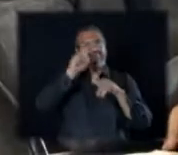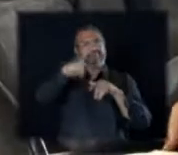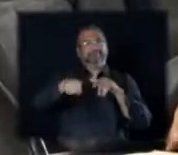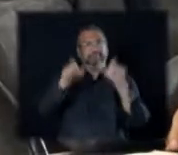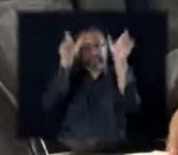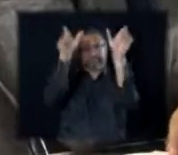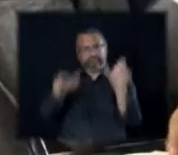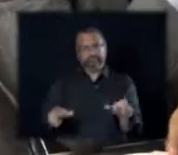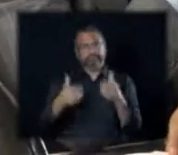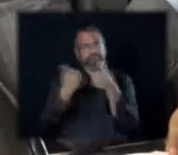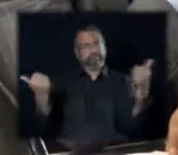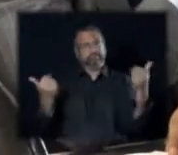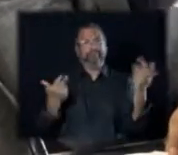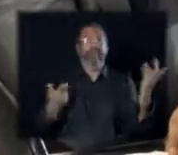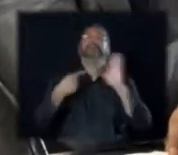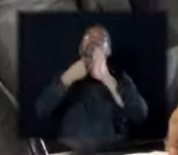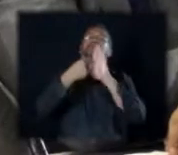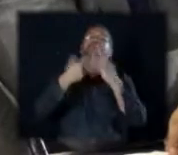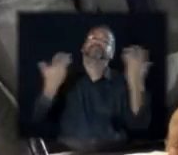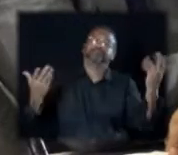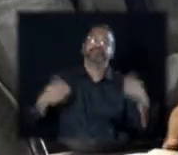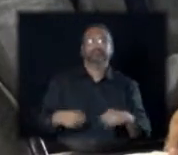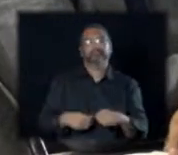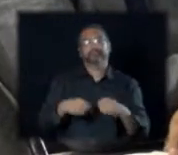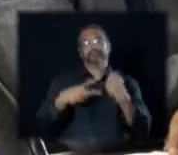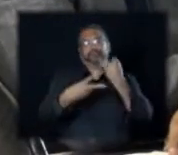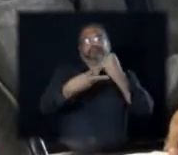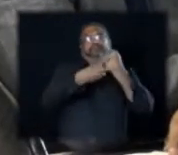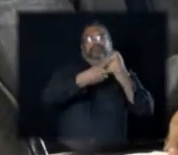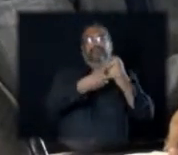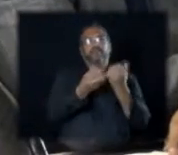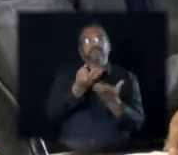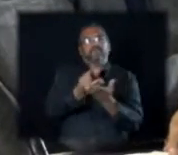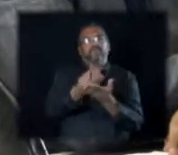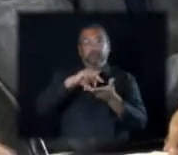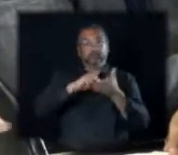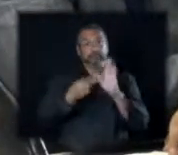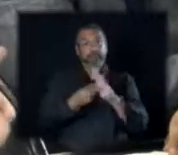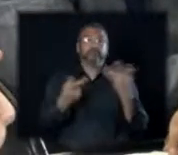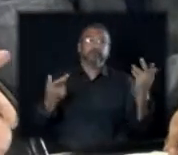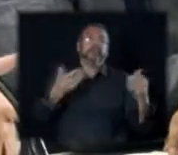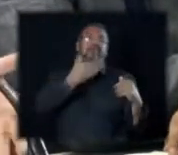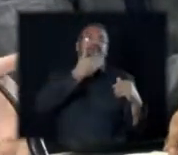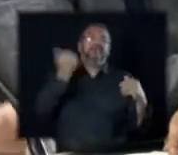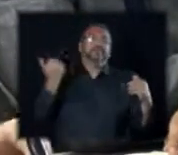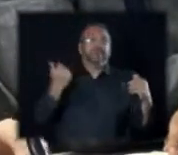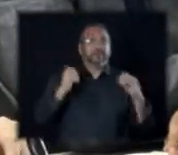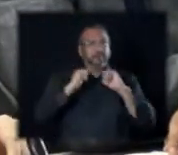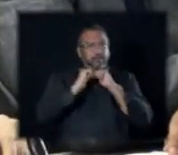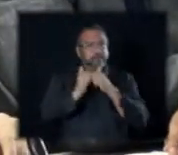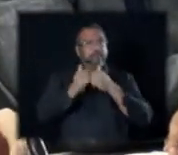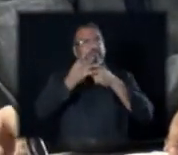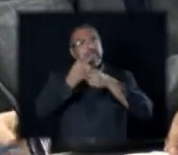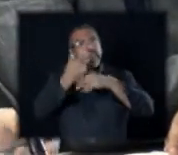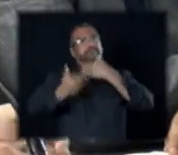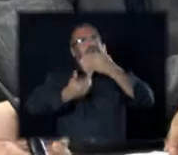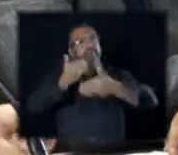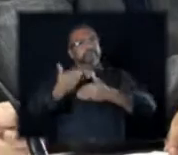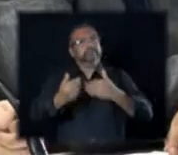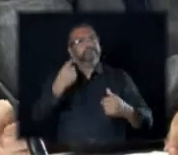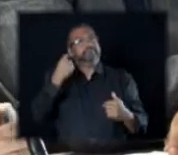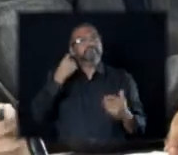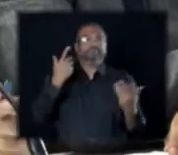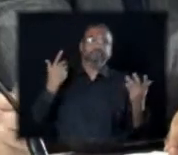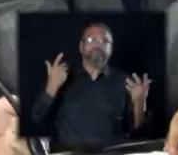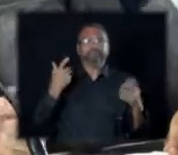designio legal o por estatuto. Por ejemplo, los fondos de reserva. En términos de mejores prácticas, me parece que